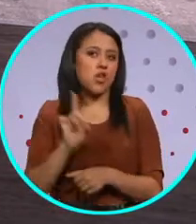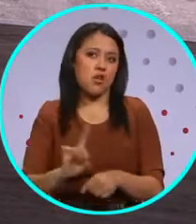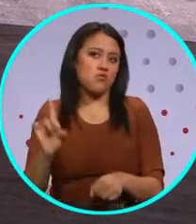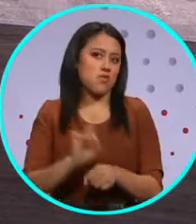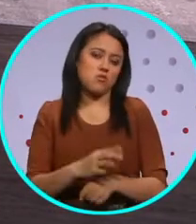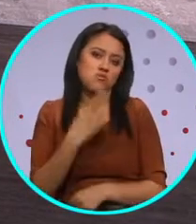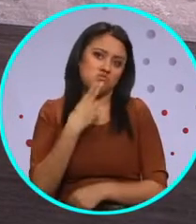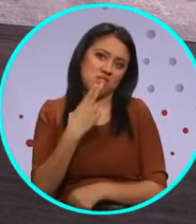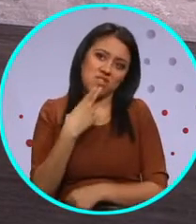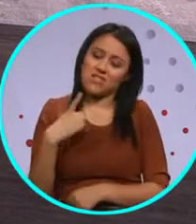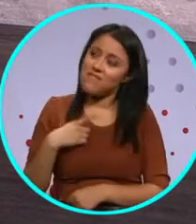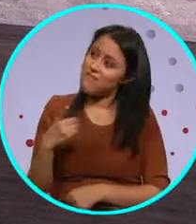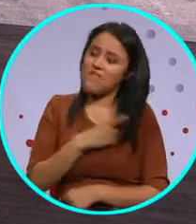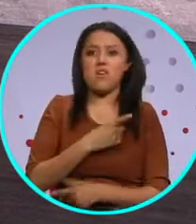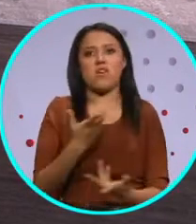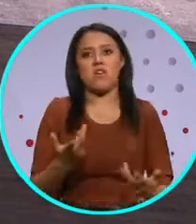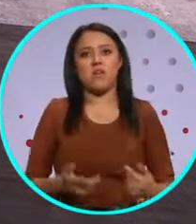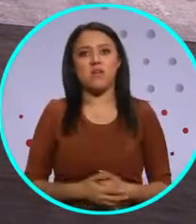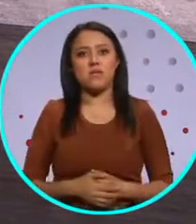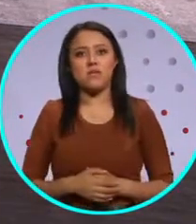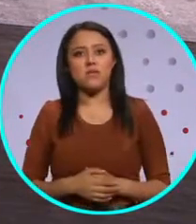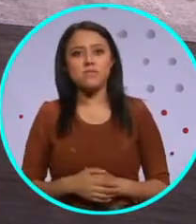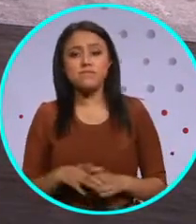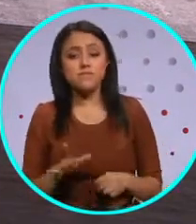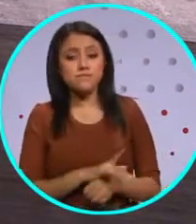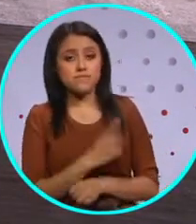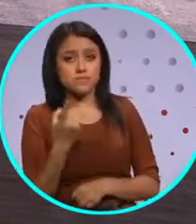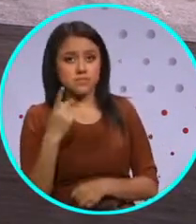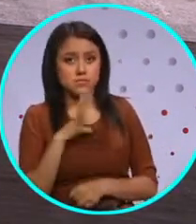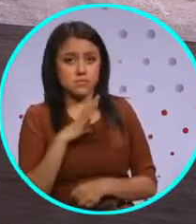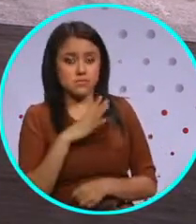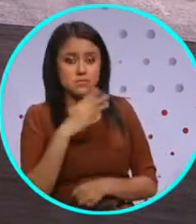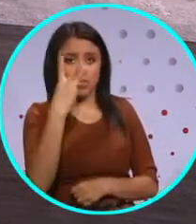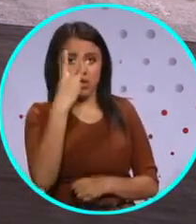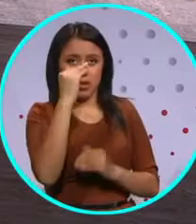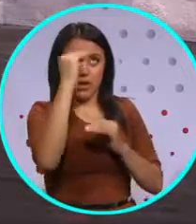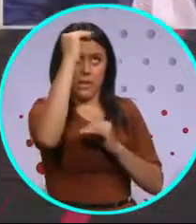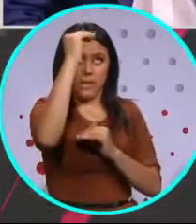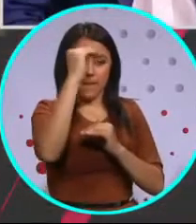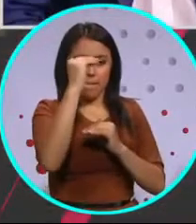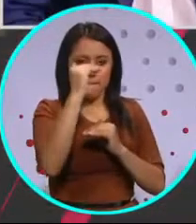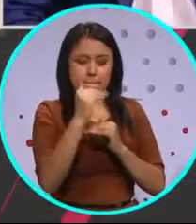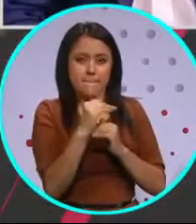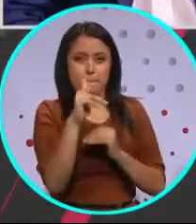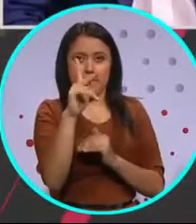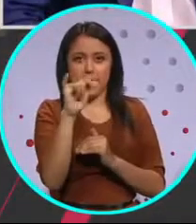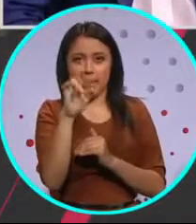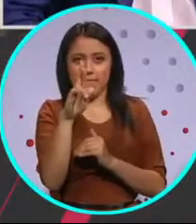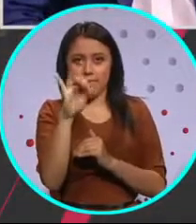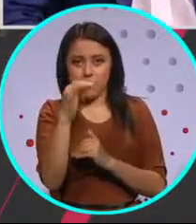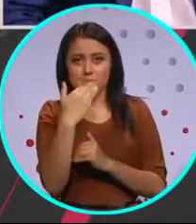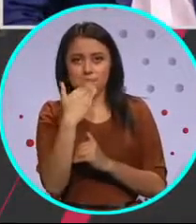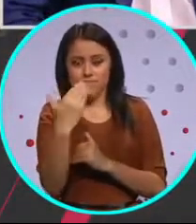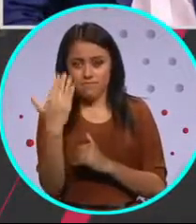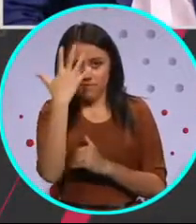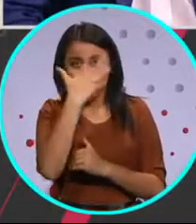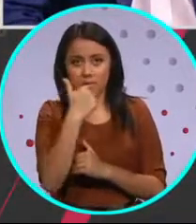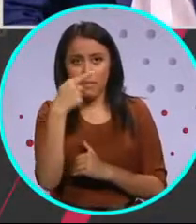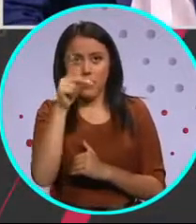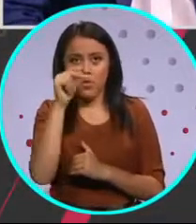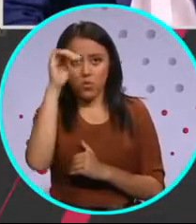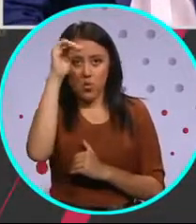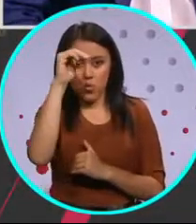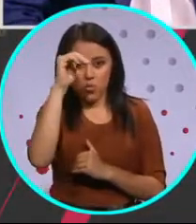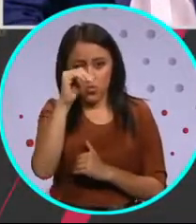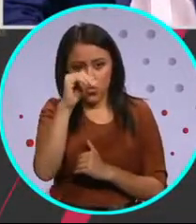tiene que ocupar no y contrasta con los tres niveles del del periférico que están muy padres para papá pero va bajando por